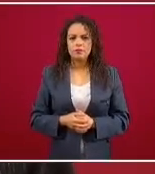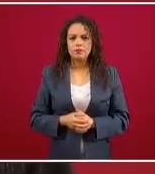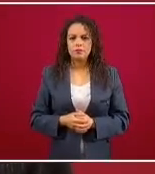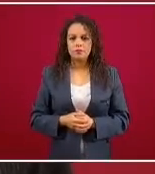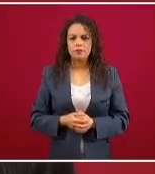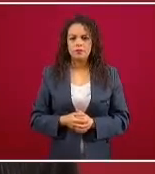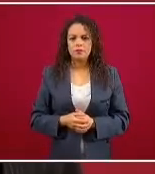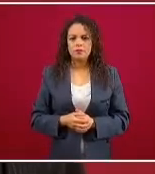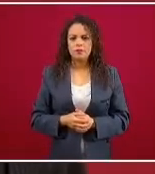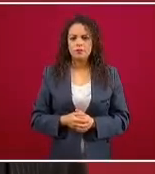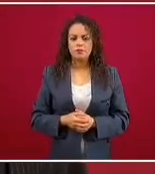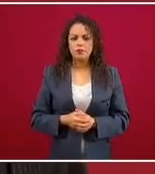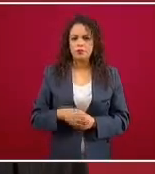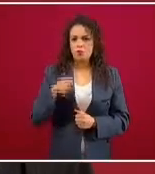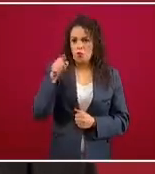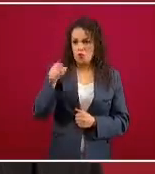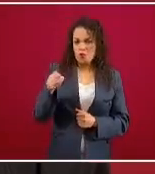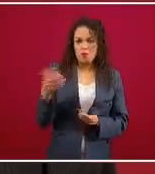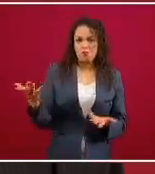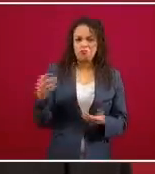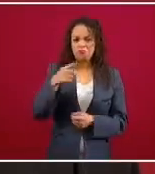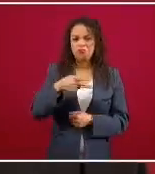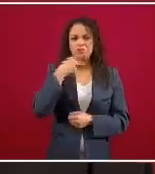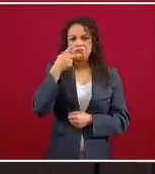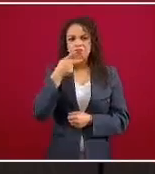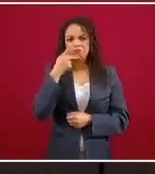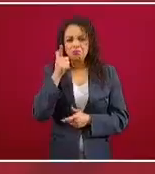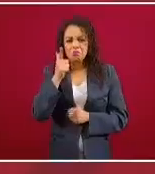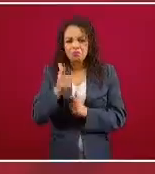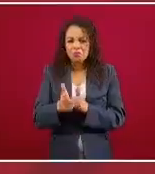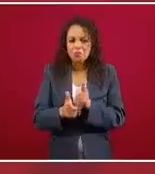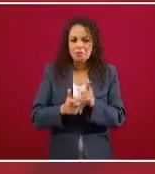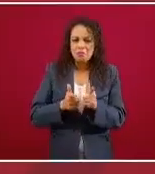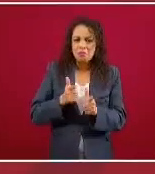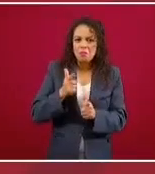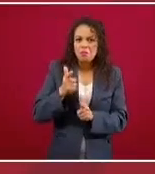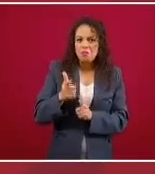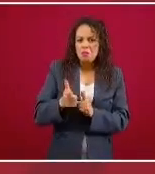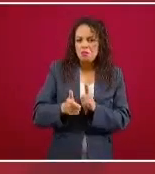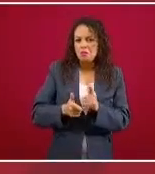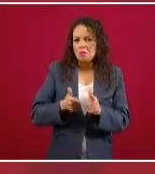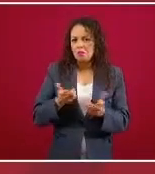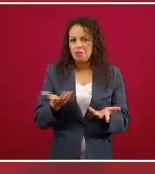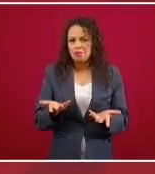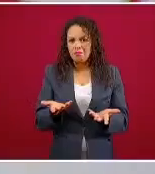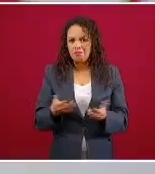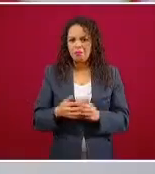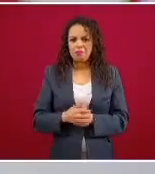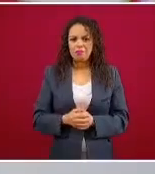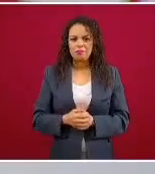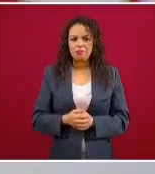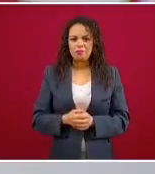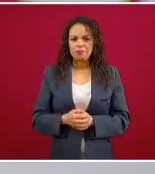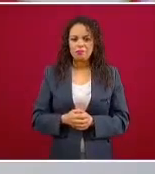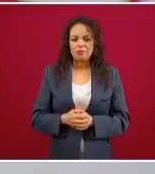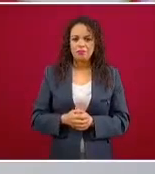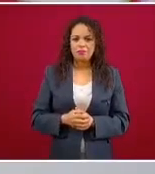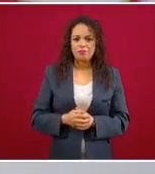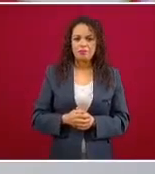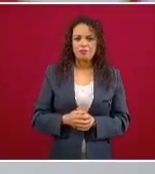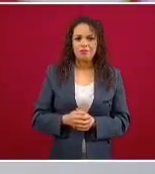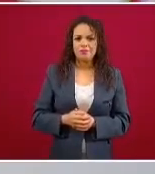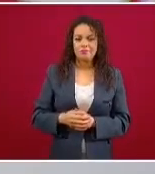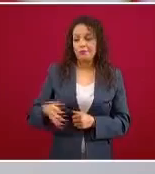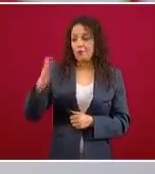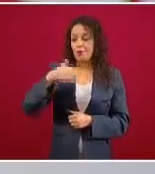de corrido, que está chocheando, como dicen mis adversarios,